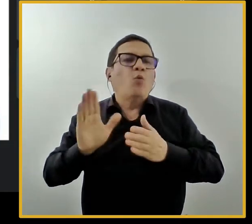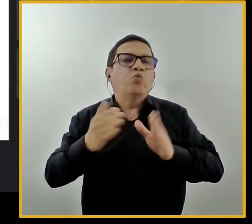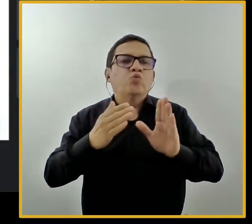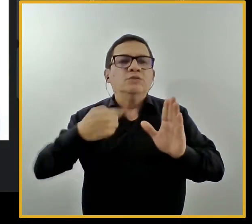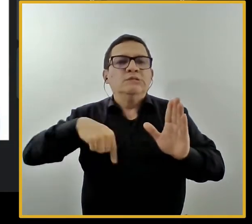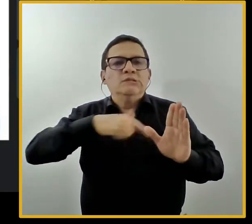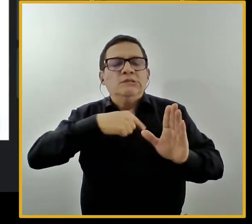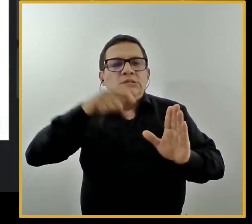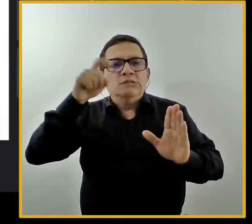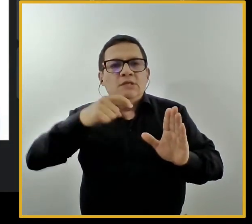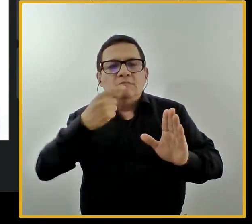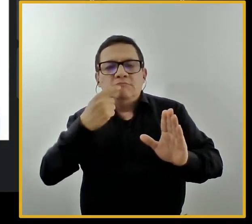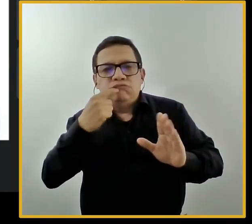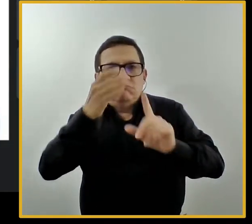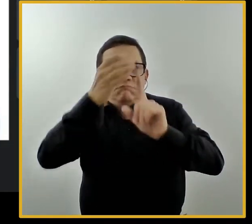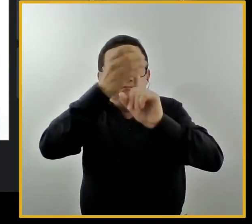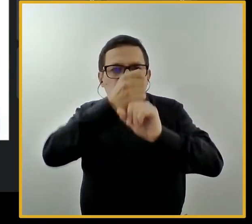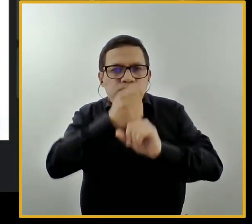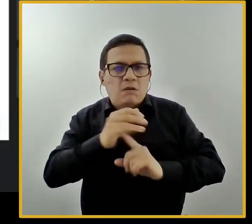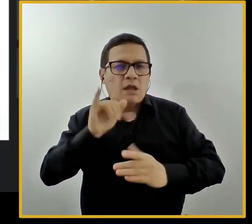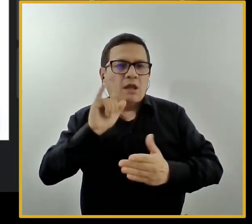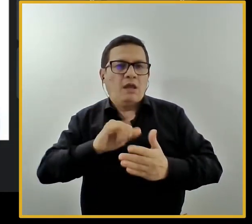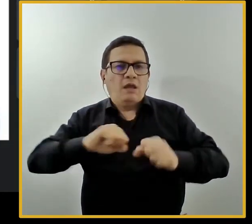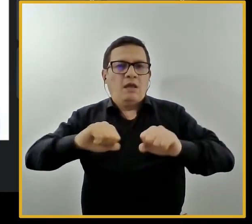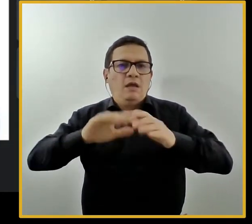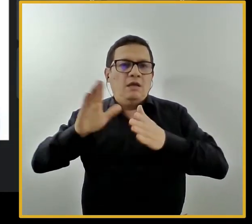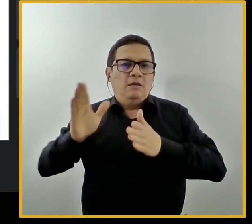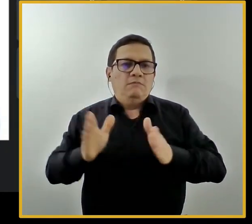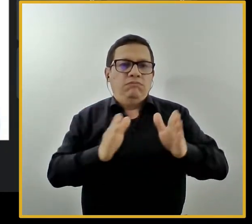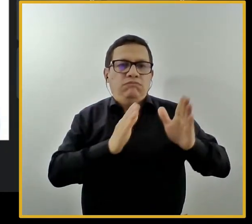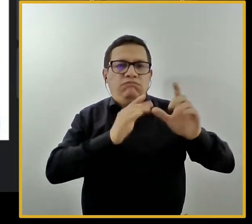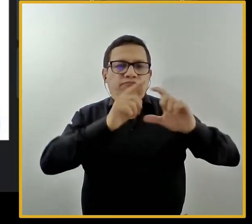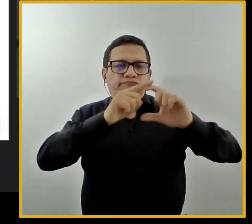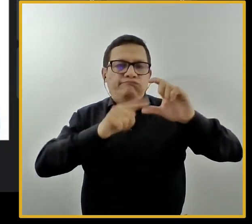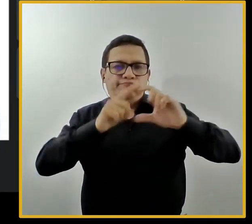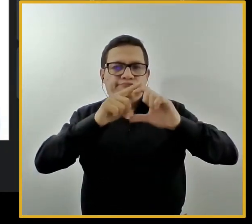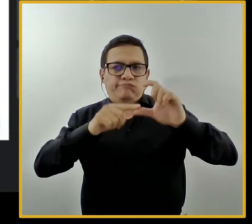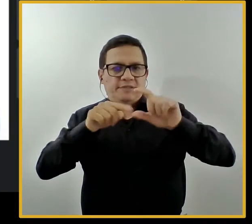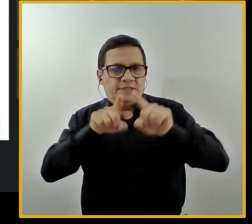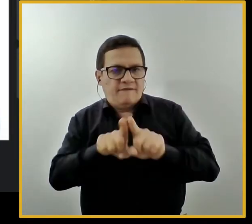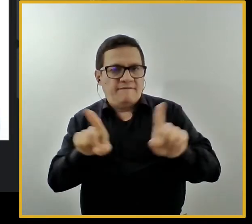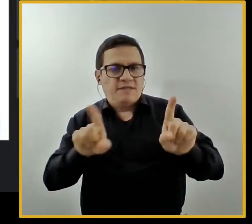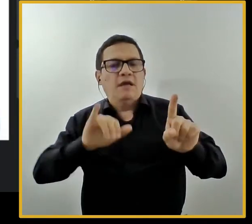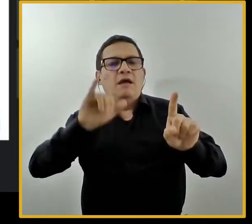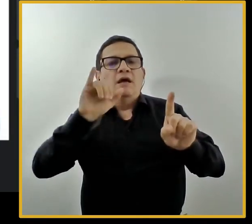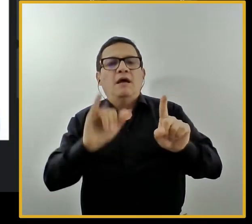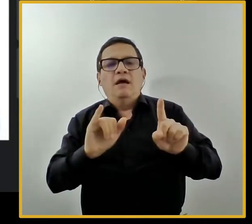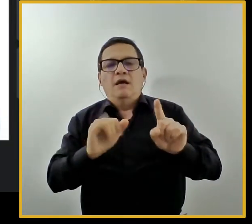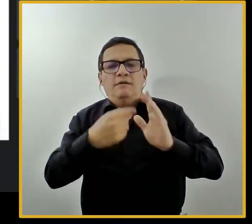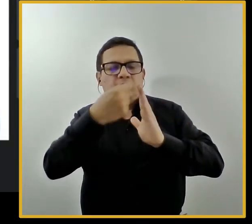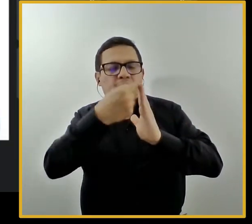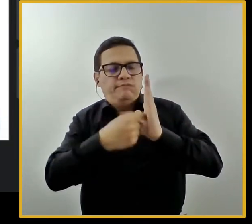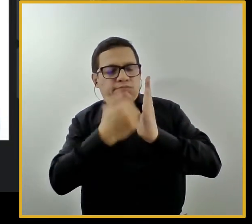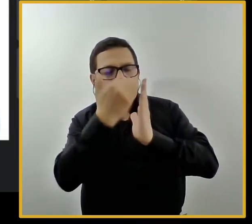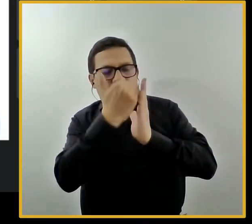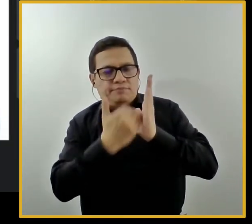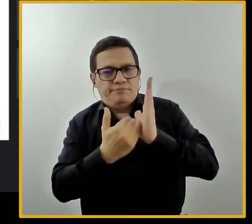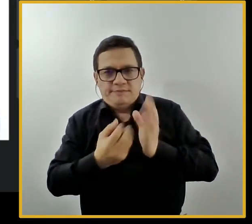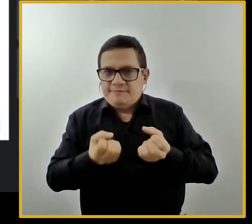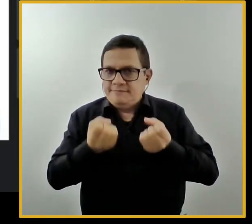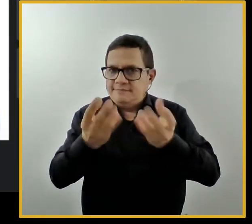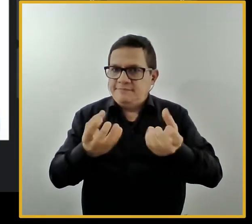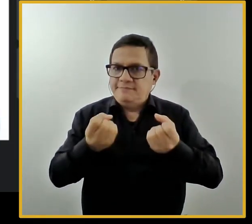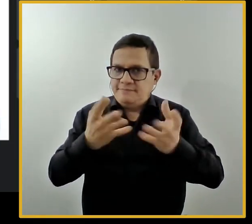nosotros identificar esas ecuaciones diferenciales a través de esos elementos que le hemos dado,